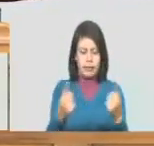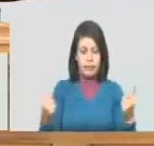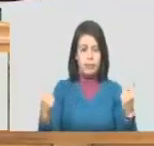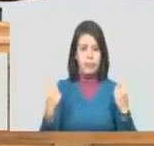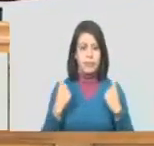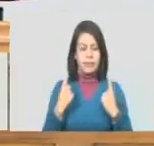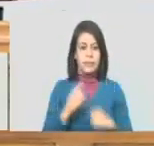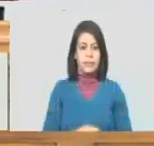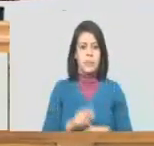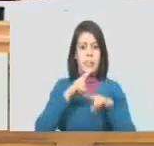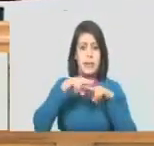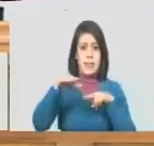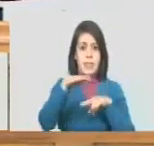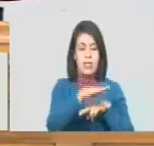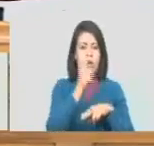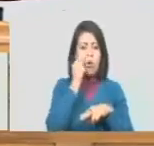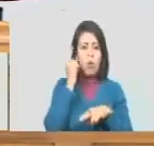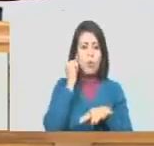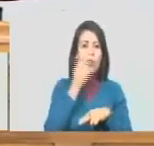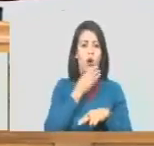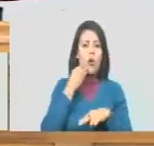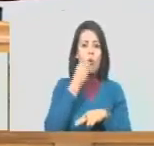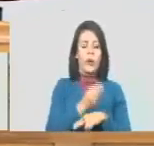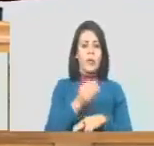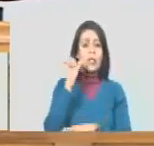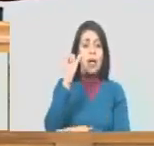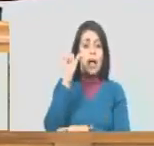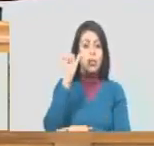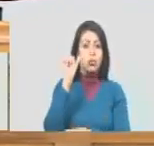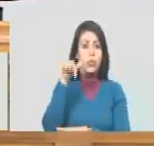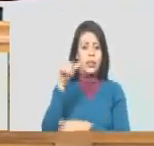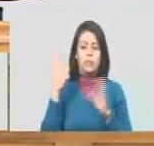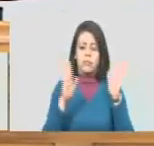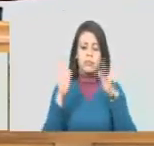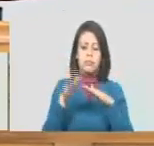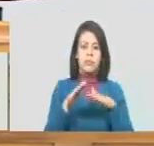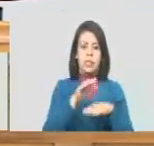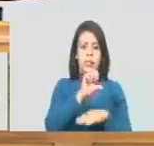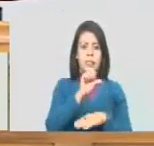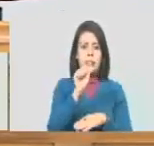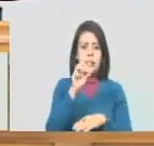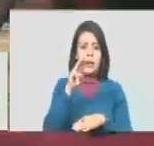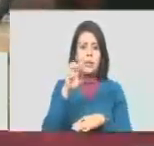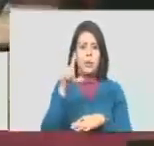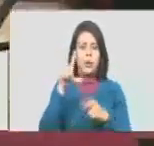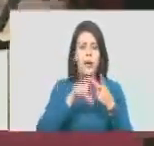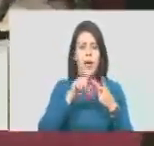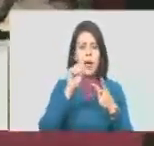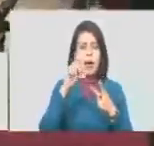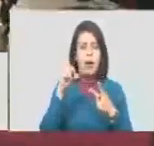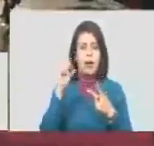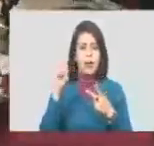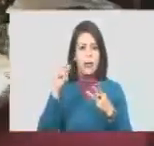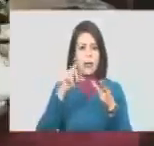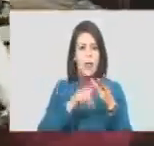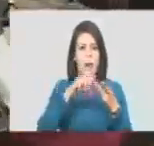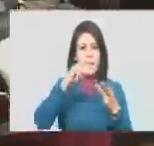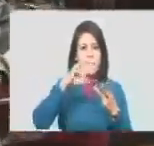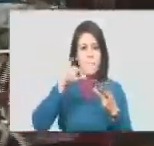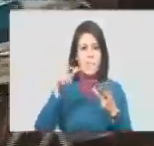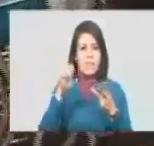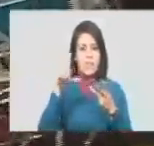sesiones niños, niñas y adolescentes con trastorno del espectro autista, Samuel Pino, Aarón Soto, Miguel España,